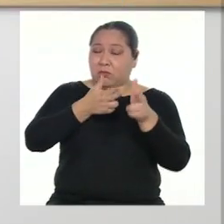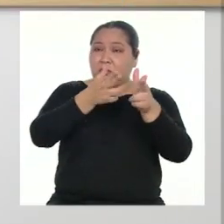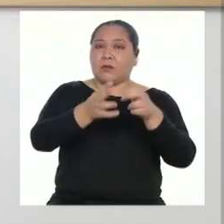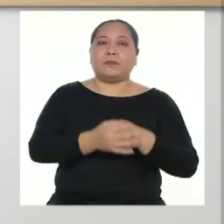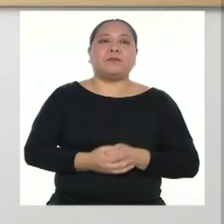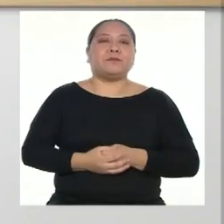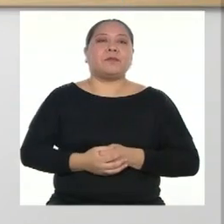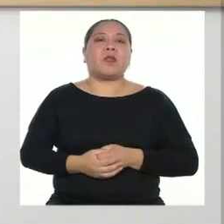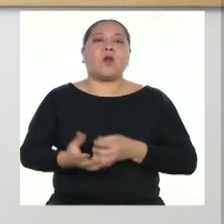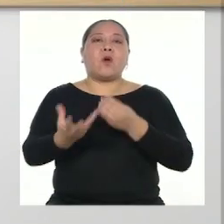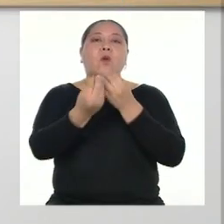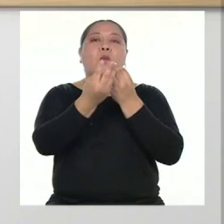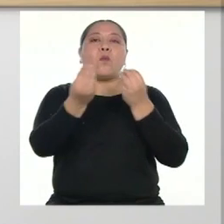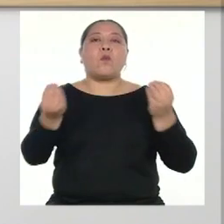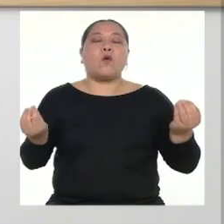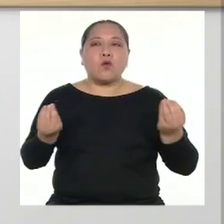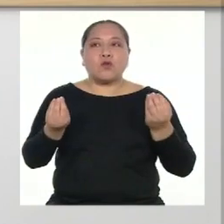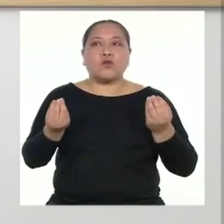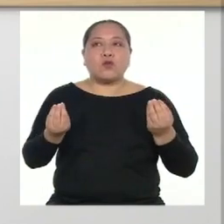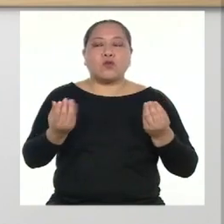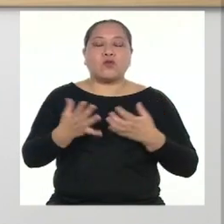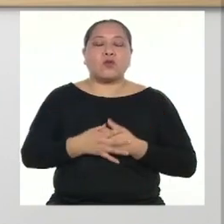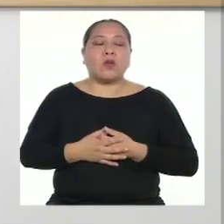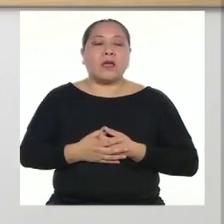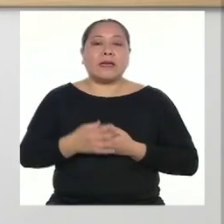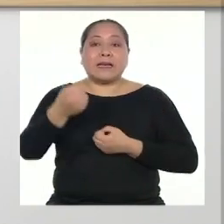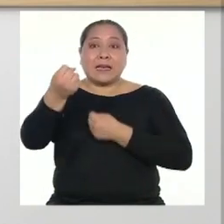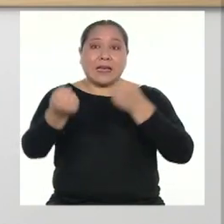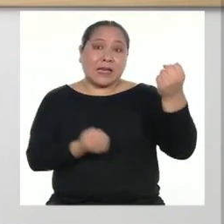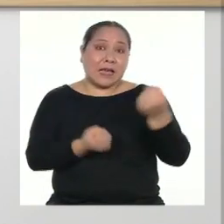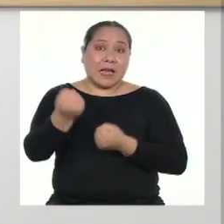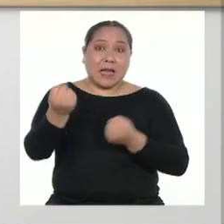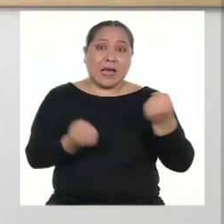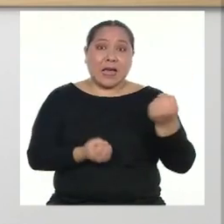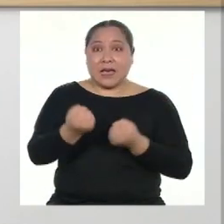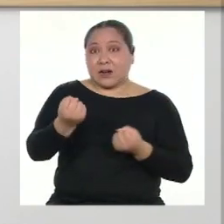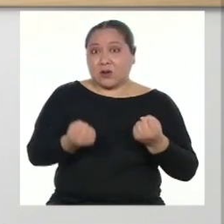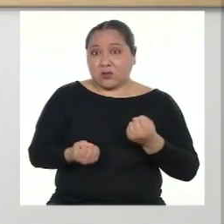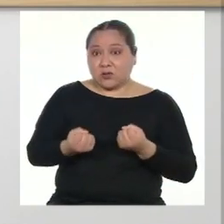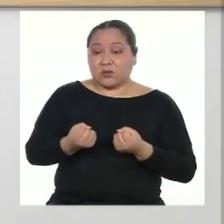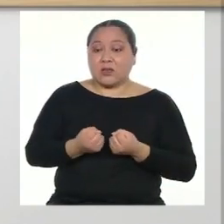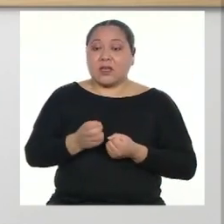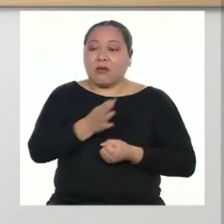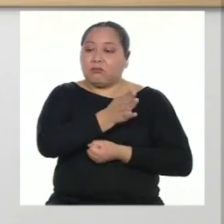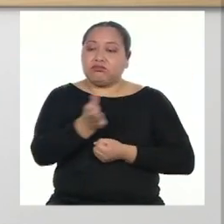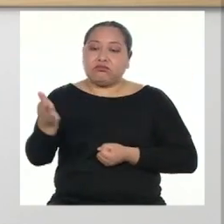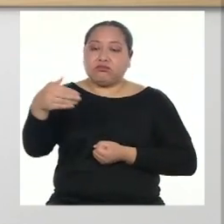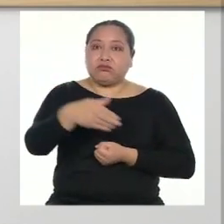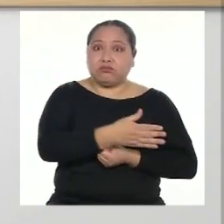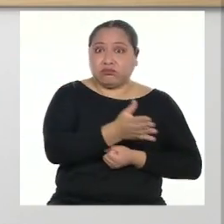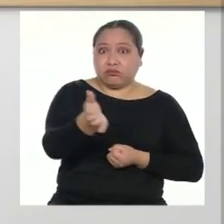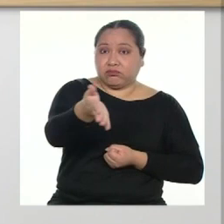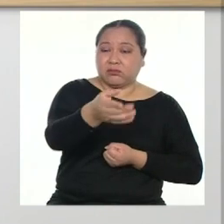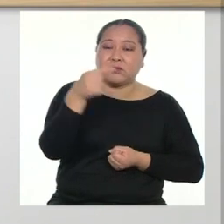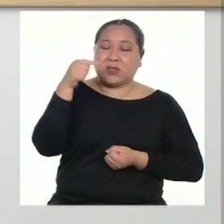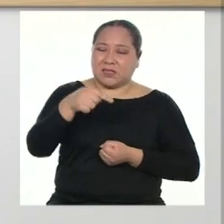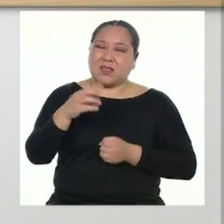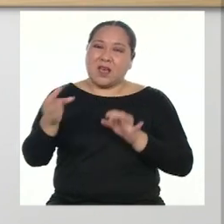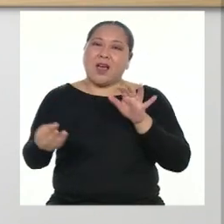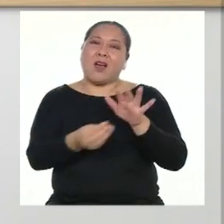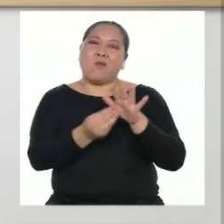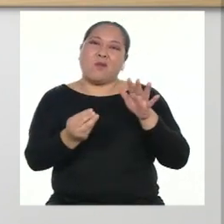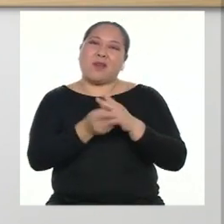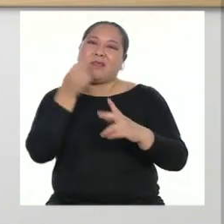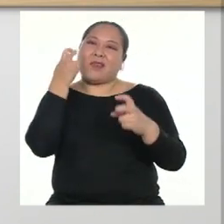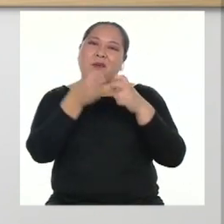La gran cantidad de vehículos particulares que circulan por las vías de las ciudades influyen